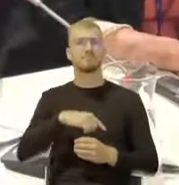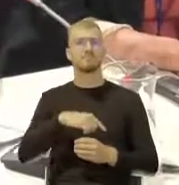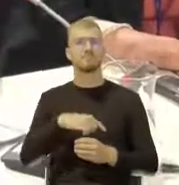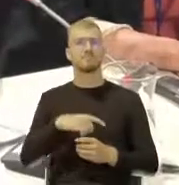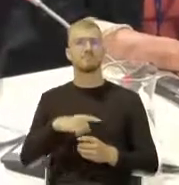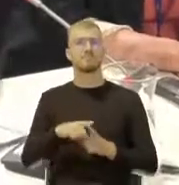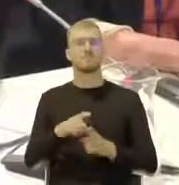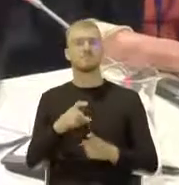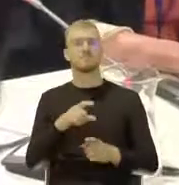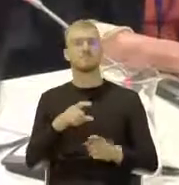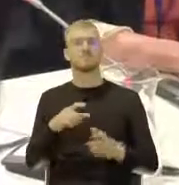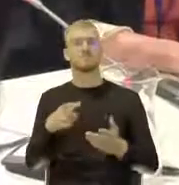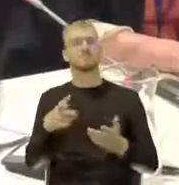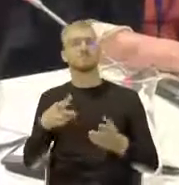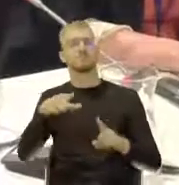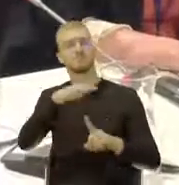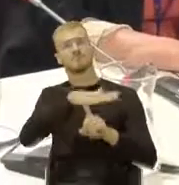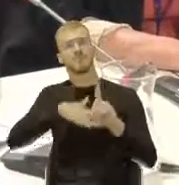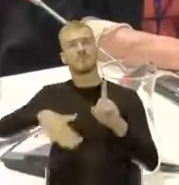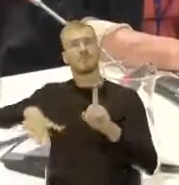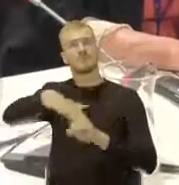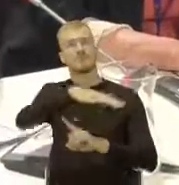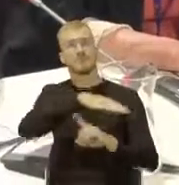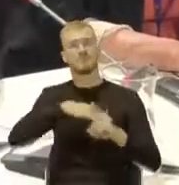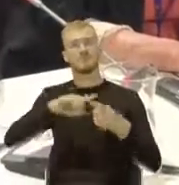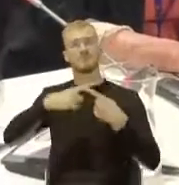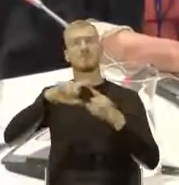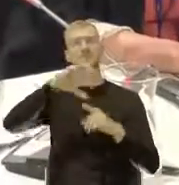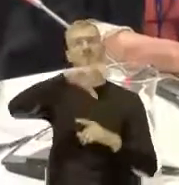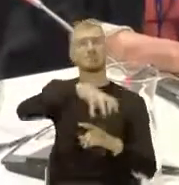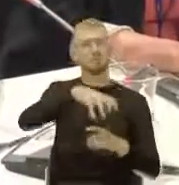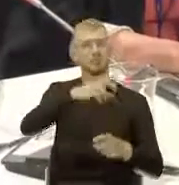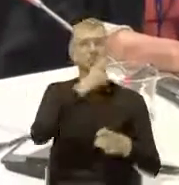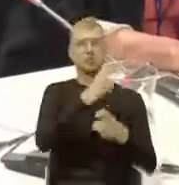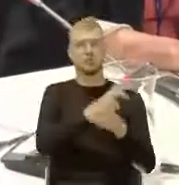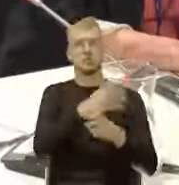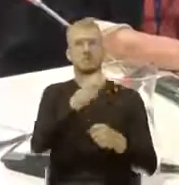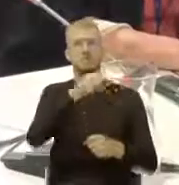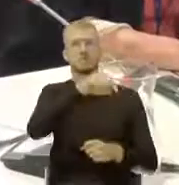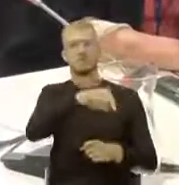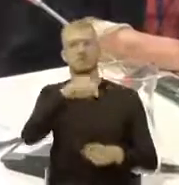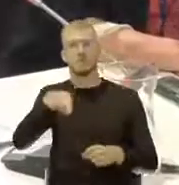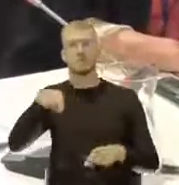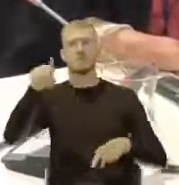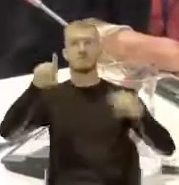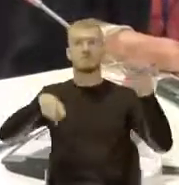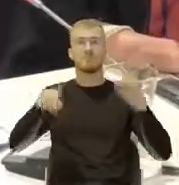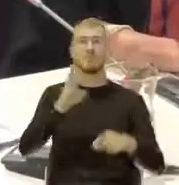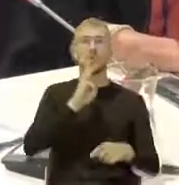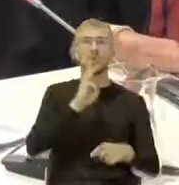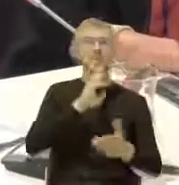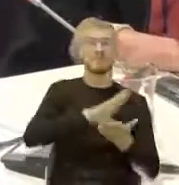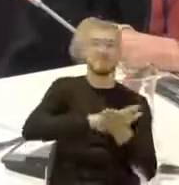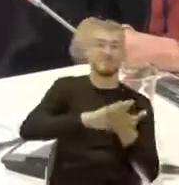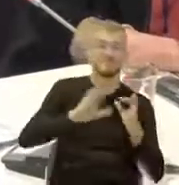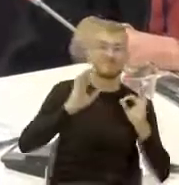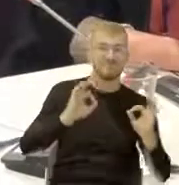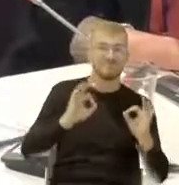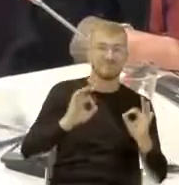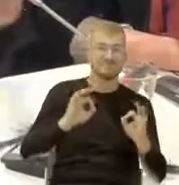que ver nuestras fuentes hídricas, nuestros ríos, cómo orientamos el desarrollo de nuestros